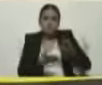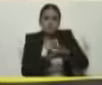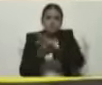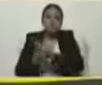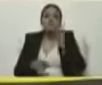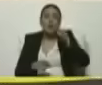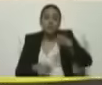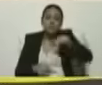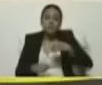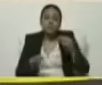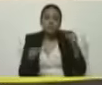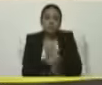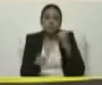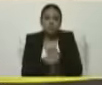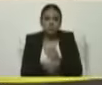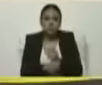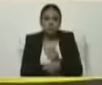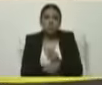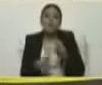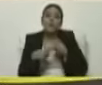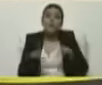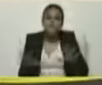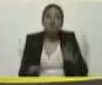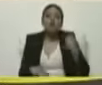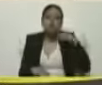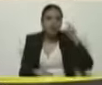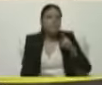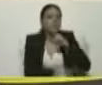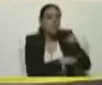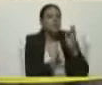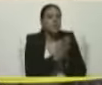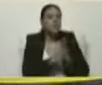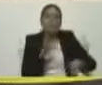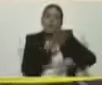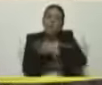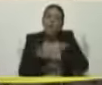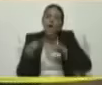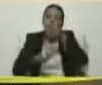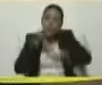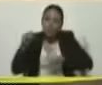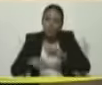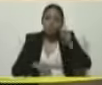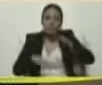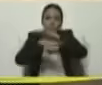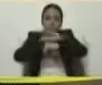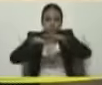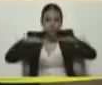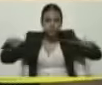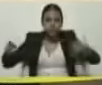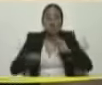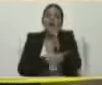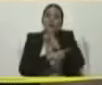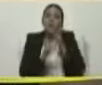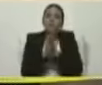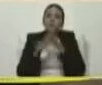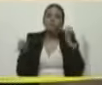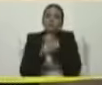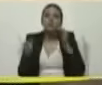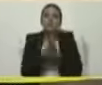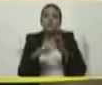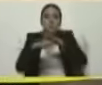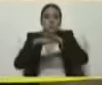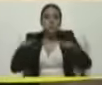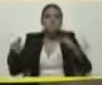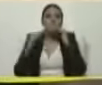la Autoridad de Asfaltado Nacional, pero ya le dije al ministro que se comunique contigo para que acelere el tema del asfaltado.